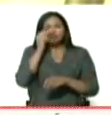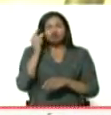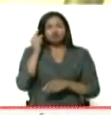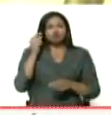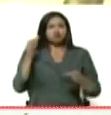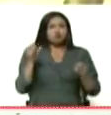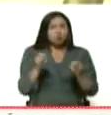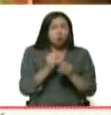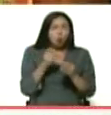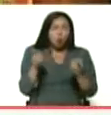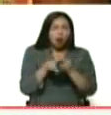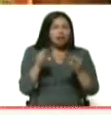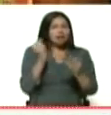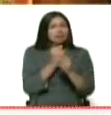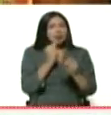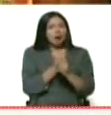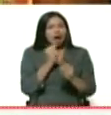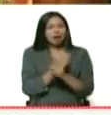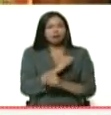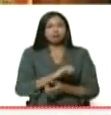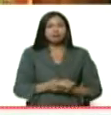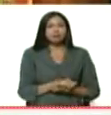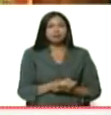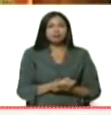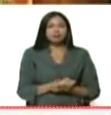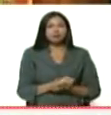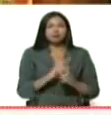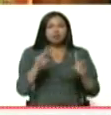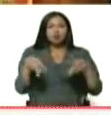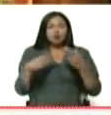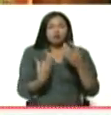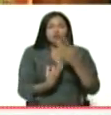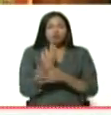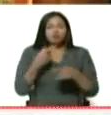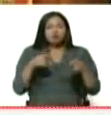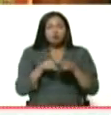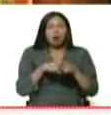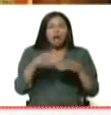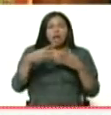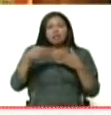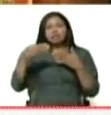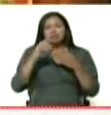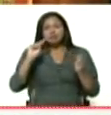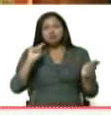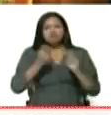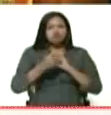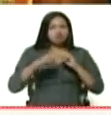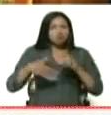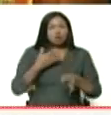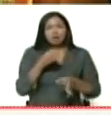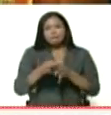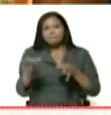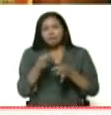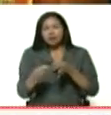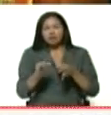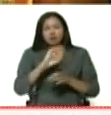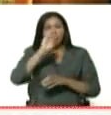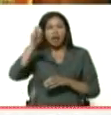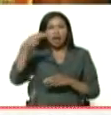trabajan, y la nueva asignación en divisas convertibles, en